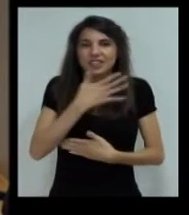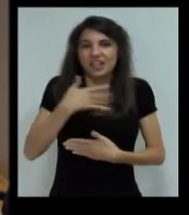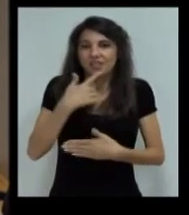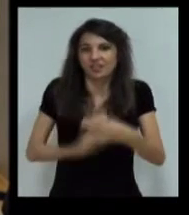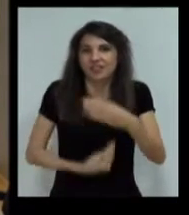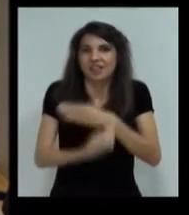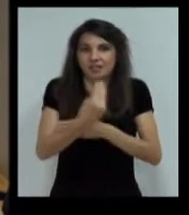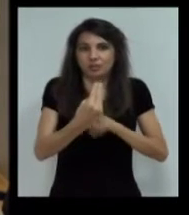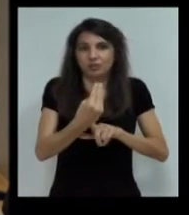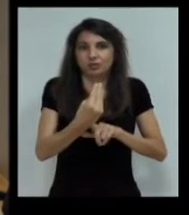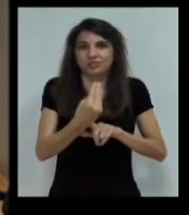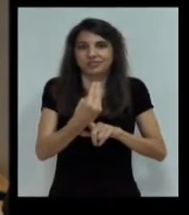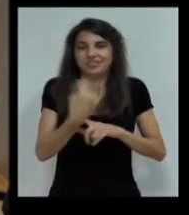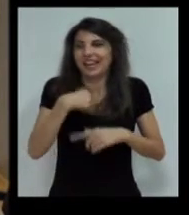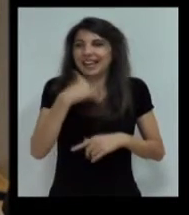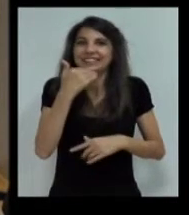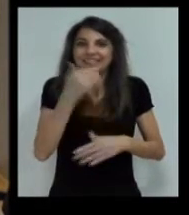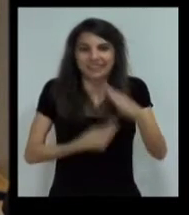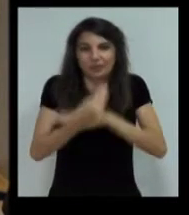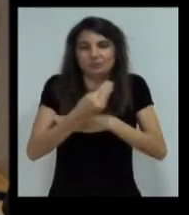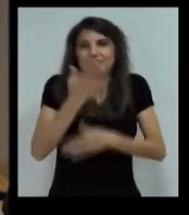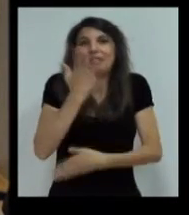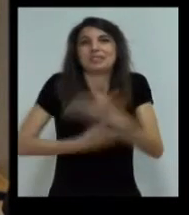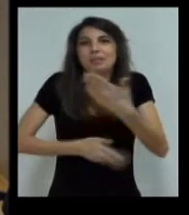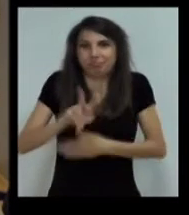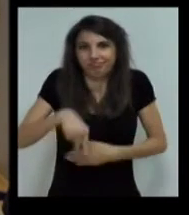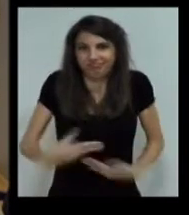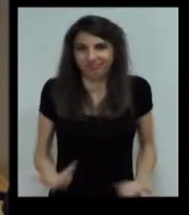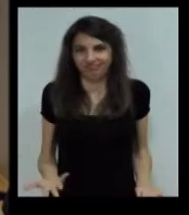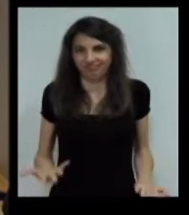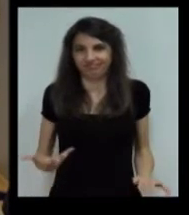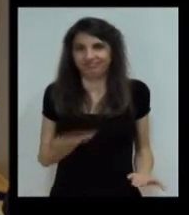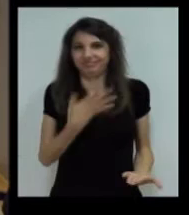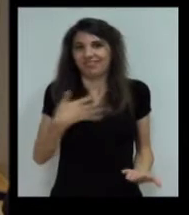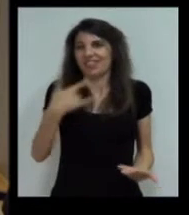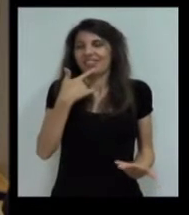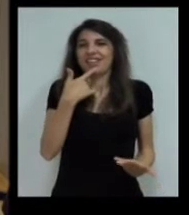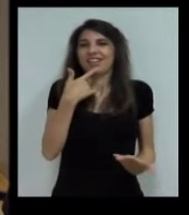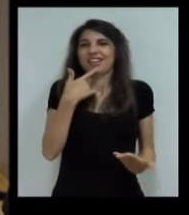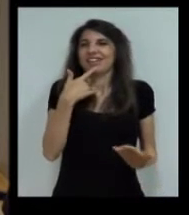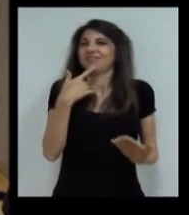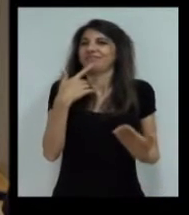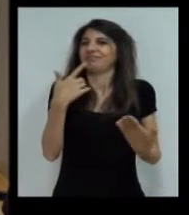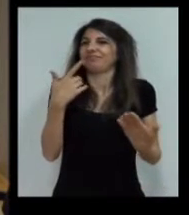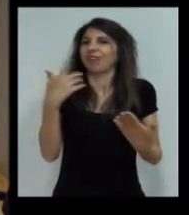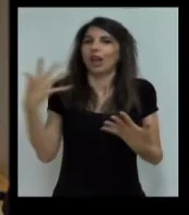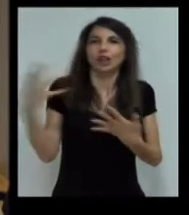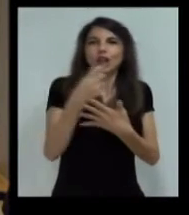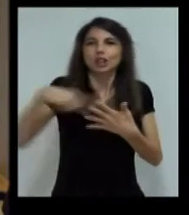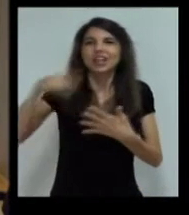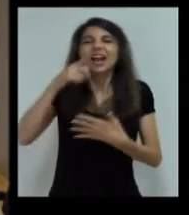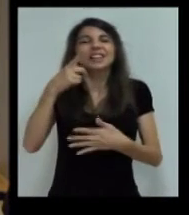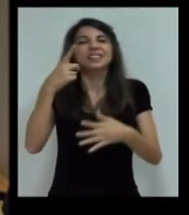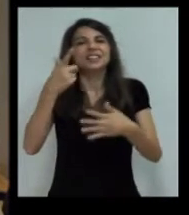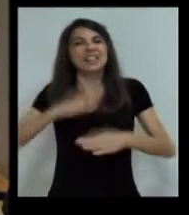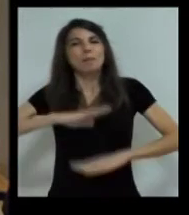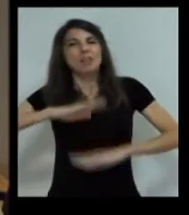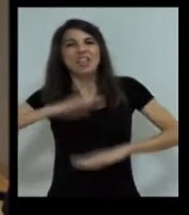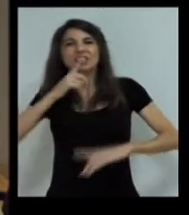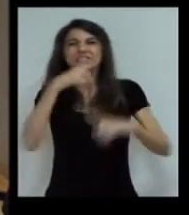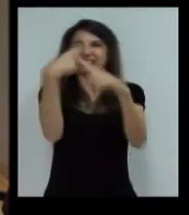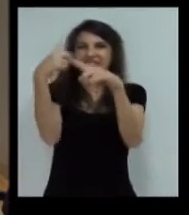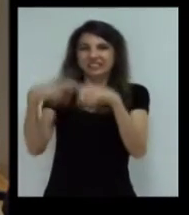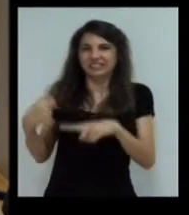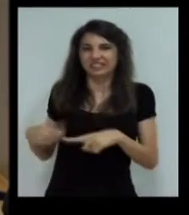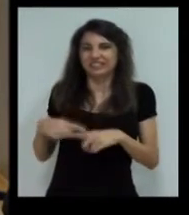nacemos con ellos. Y nacemos discapacitados. O sea, somos discapaces. No corremos igual que Ben Johnson. En eso yo les... Perdona, mira, no corremos igual que Ben Johnson,